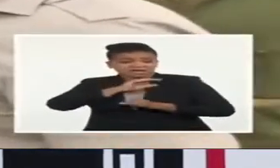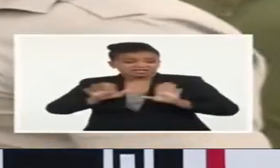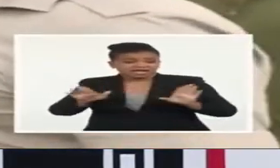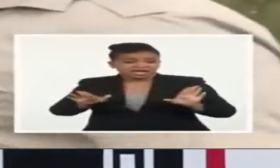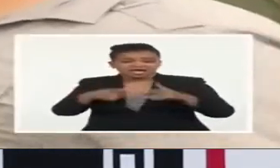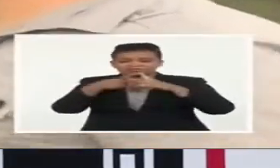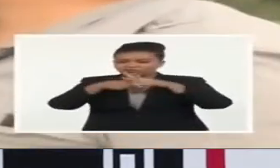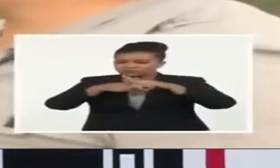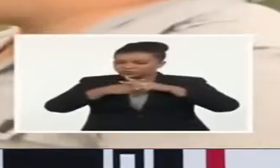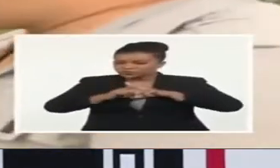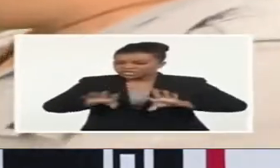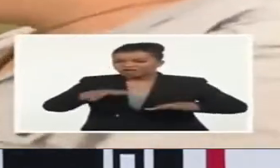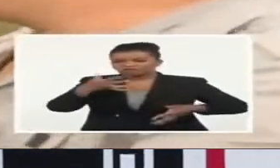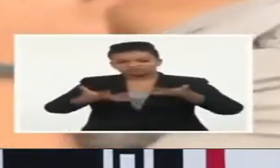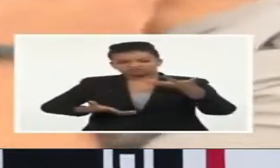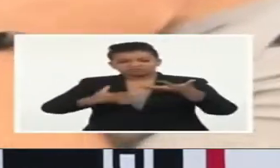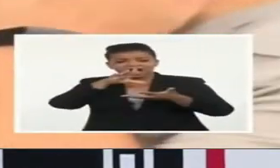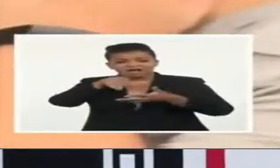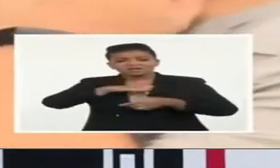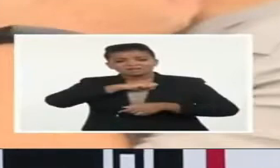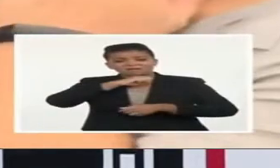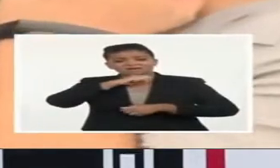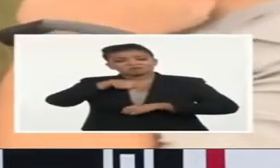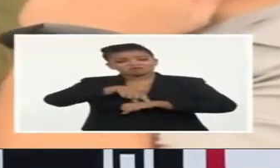Porque estás poniendo en riesgo la vida